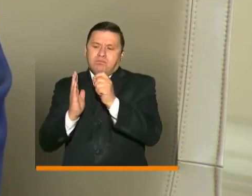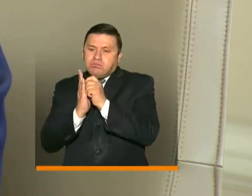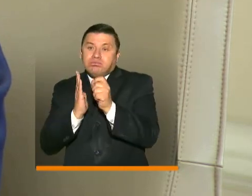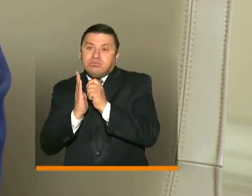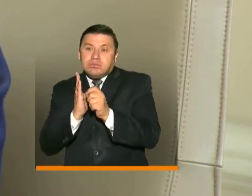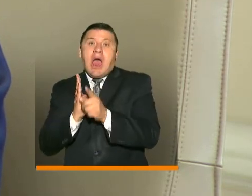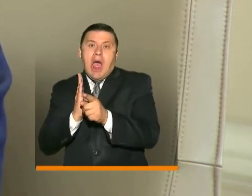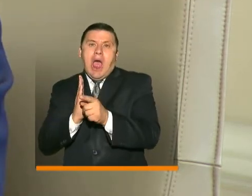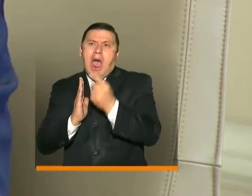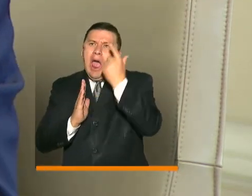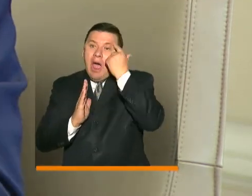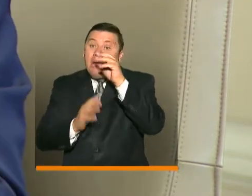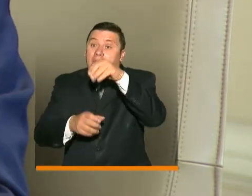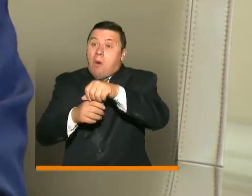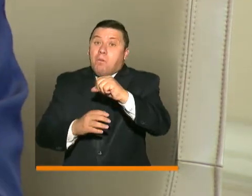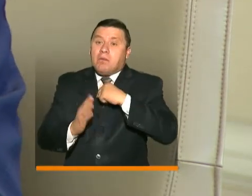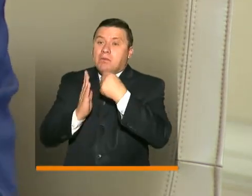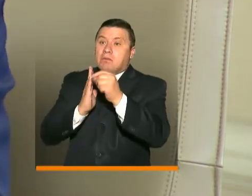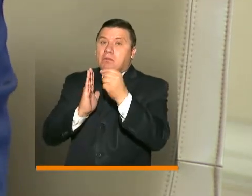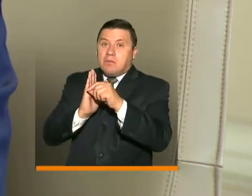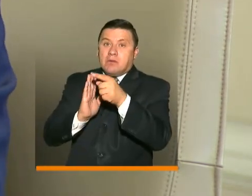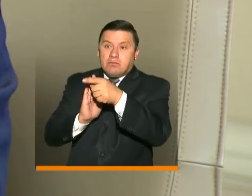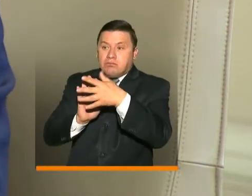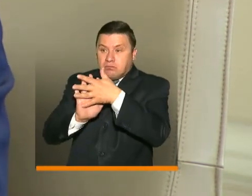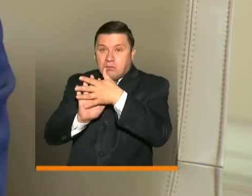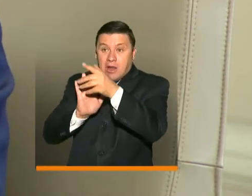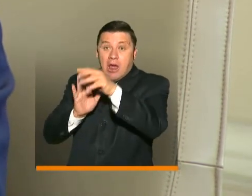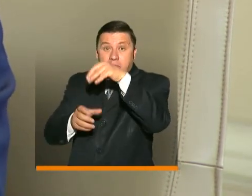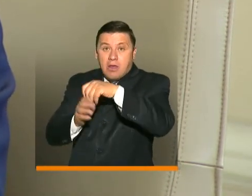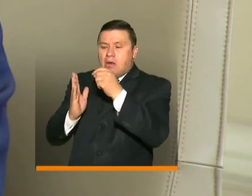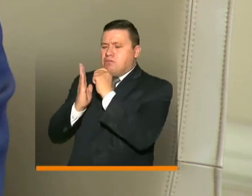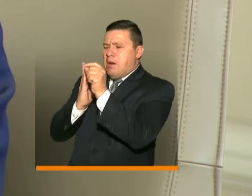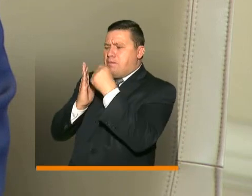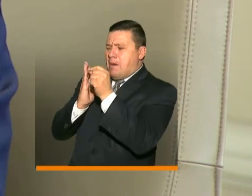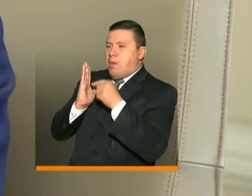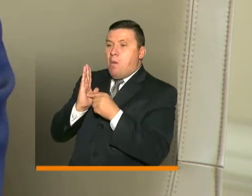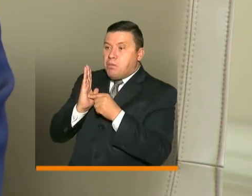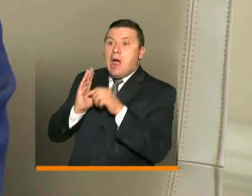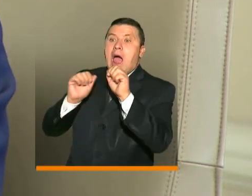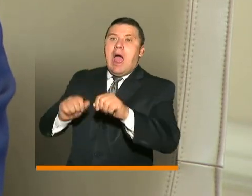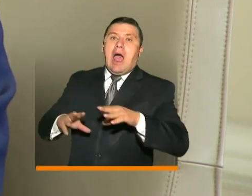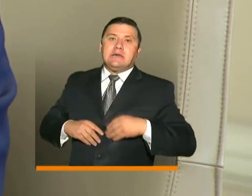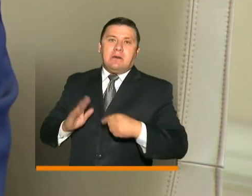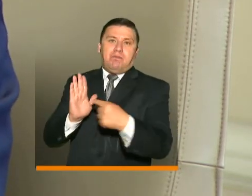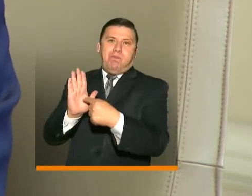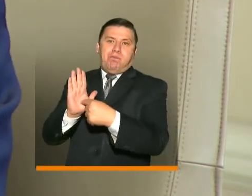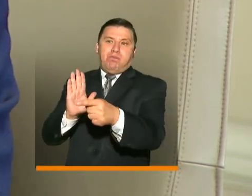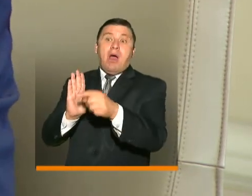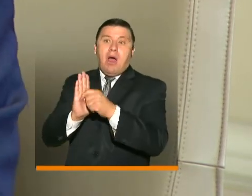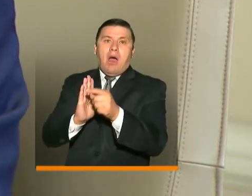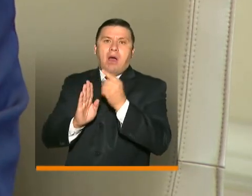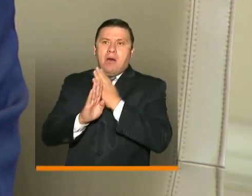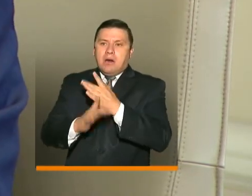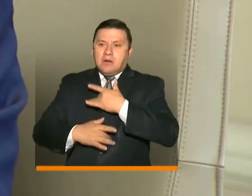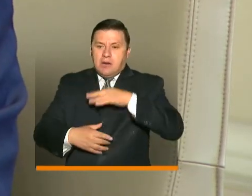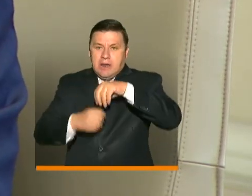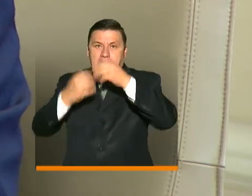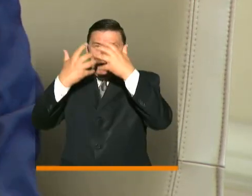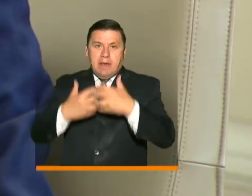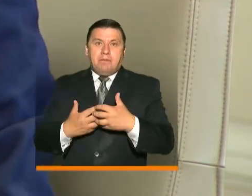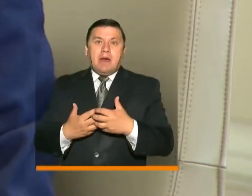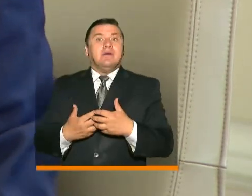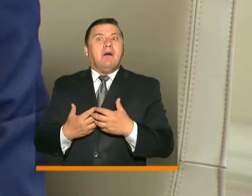sus protocolos de bioseguridad y 11.000 de ellos ya han obtenido la validación de esos protocolos de bioseguridad. Así